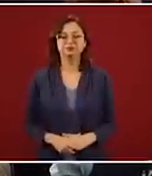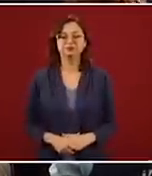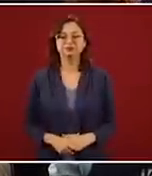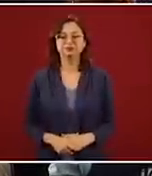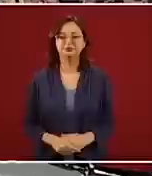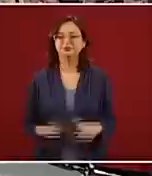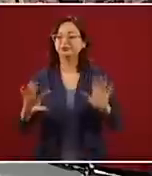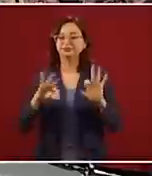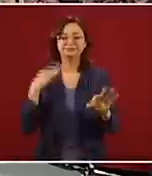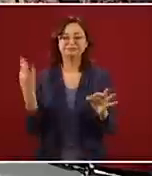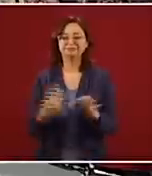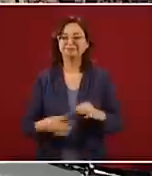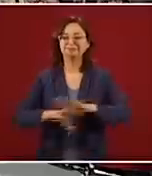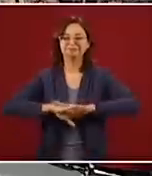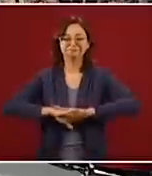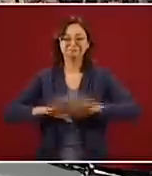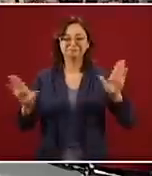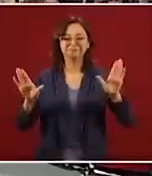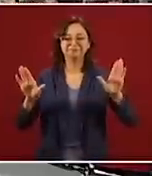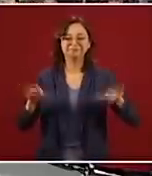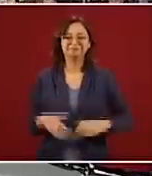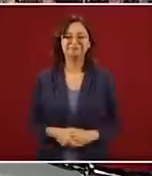Bueno, ya, ahí quedó.